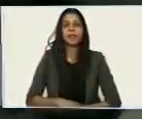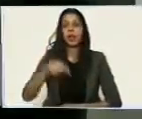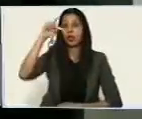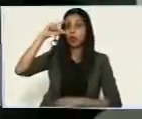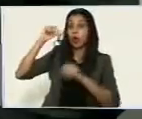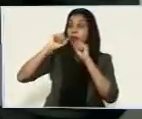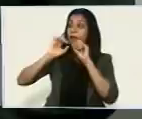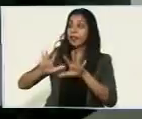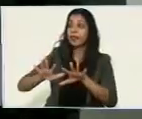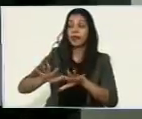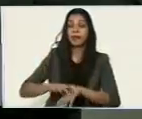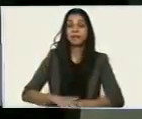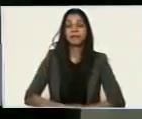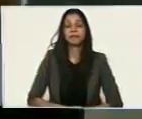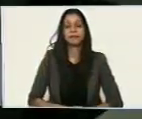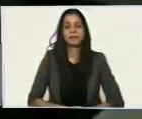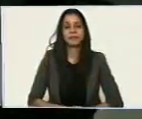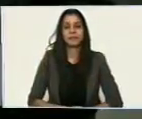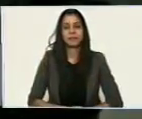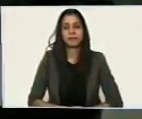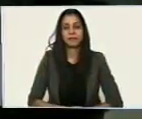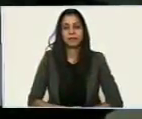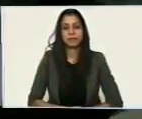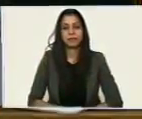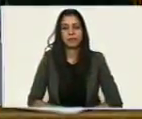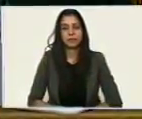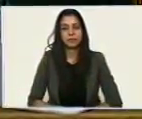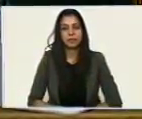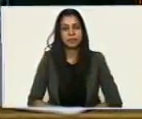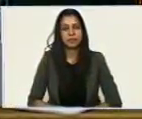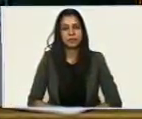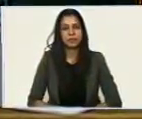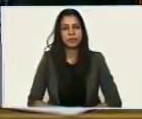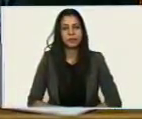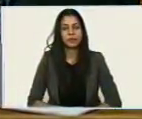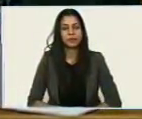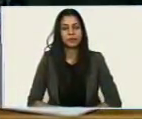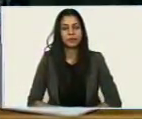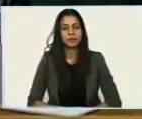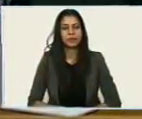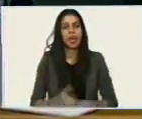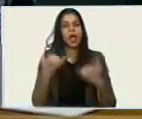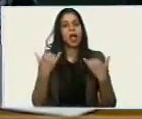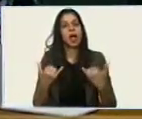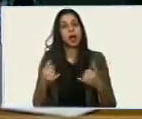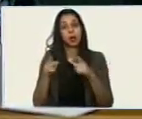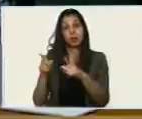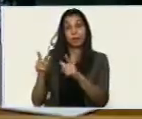bendiga. Tome usted posesión.